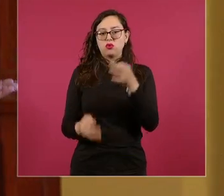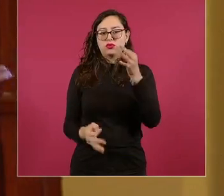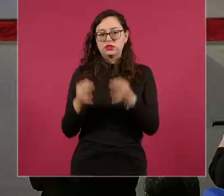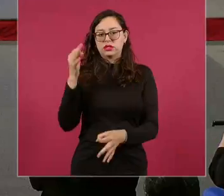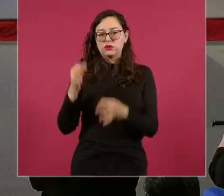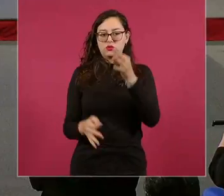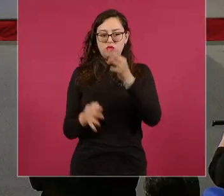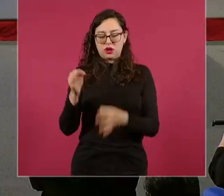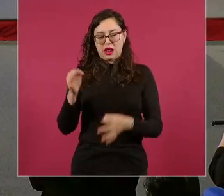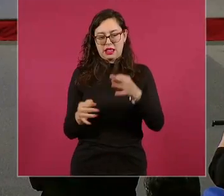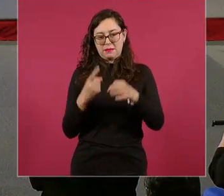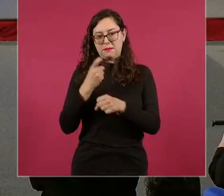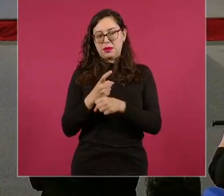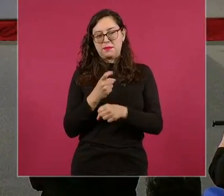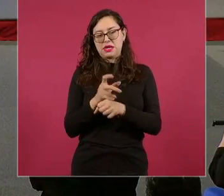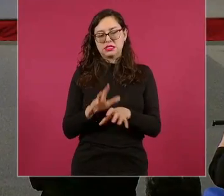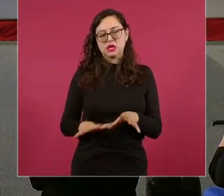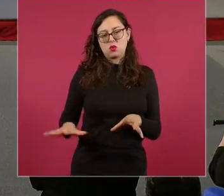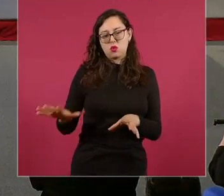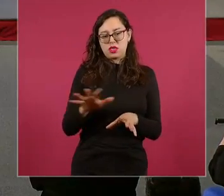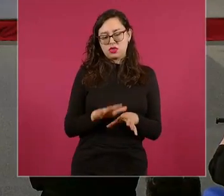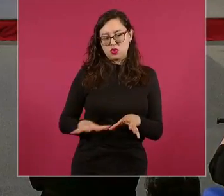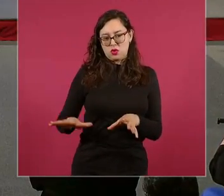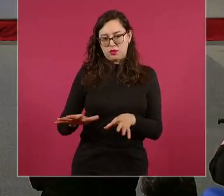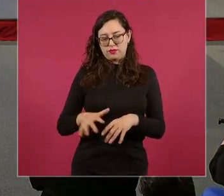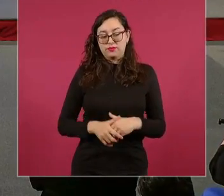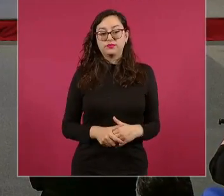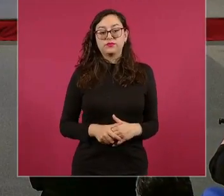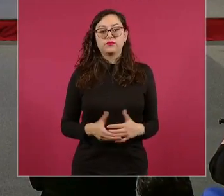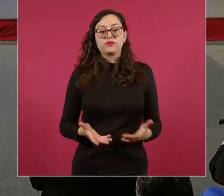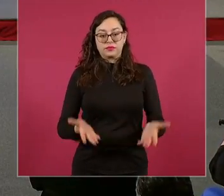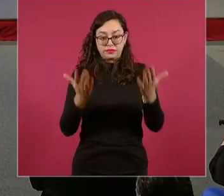Primer Circuito. Este es del caso de Veracruz. Adelante.